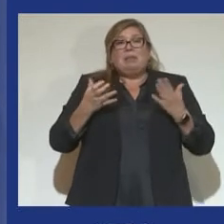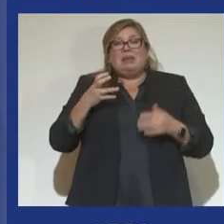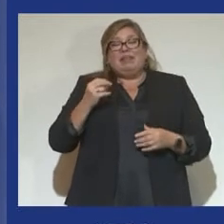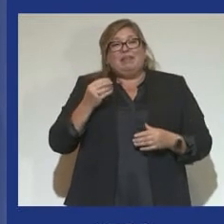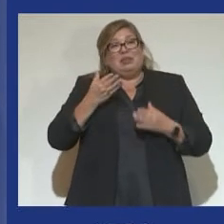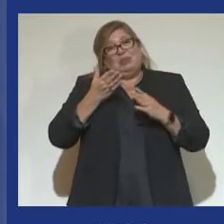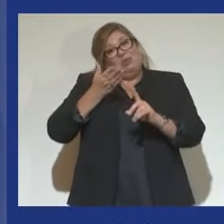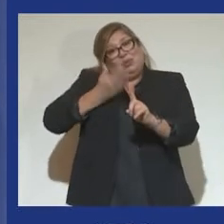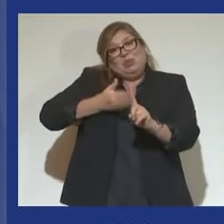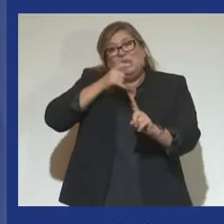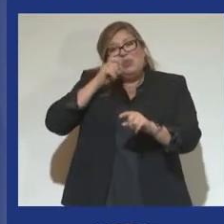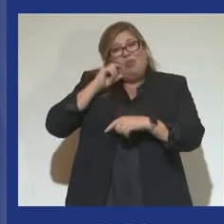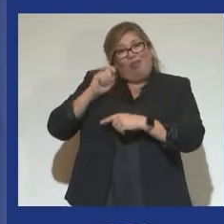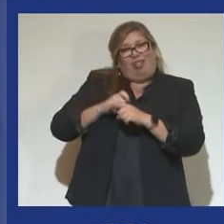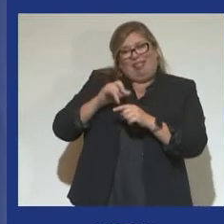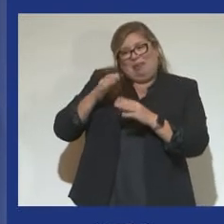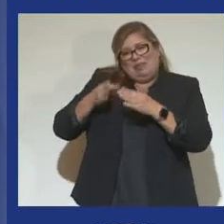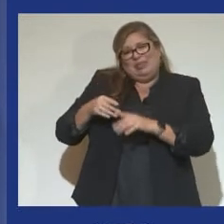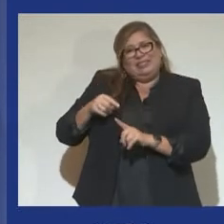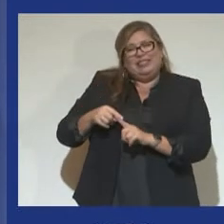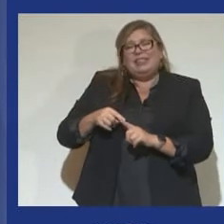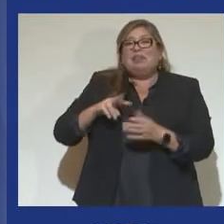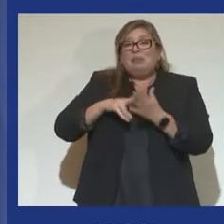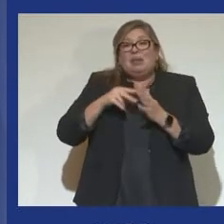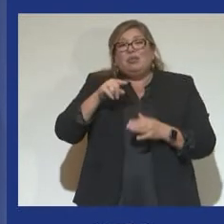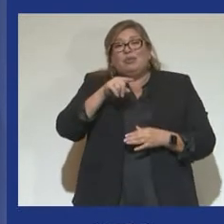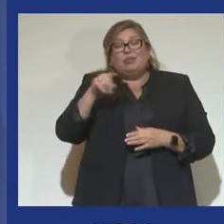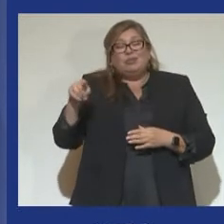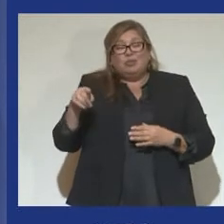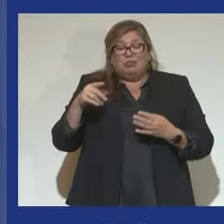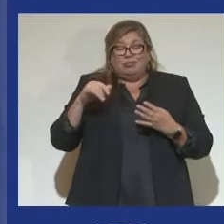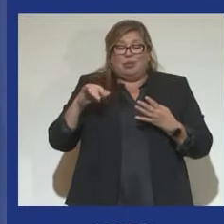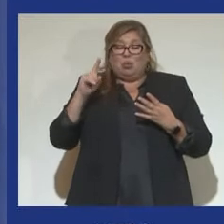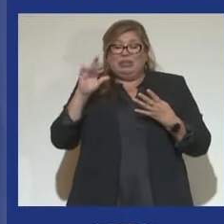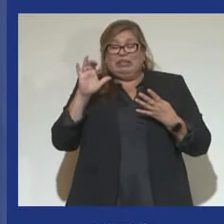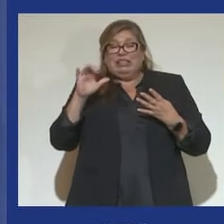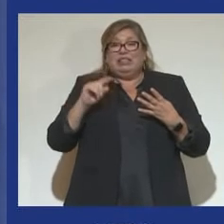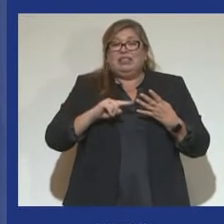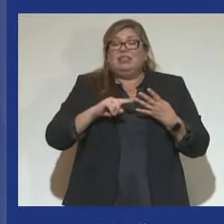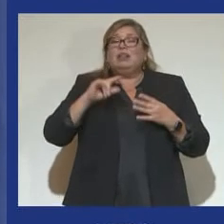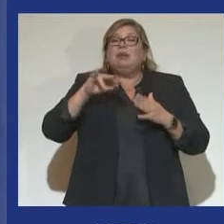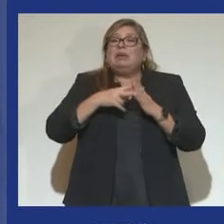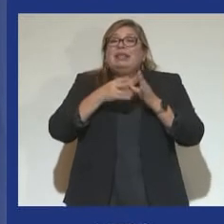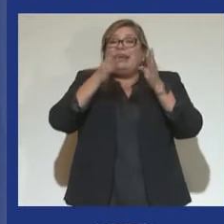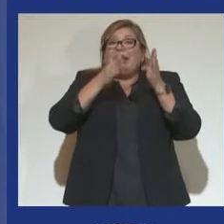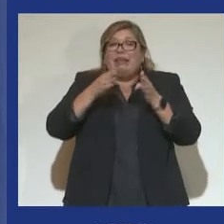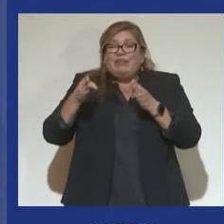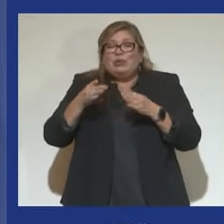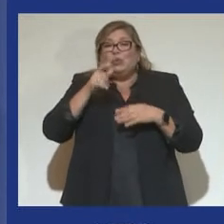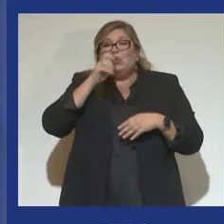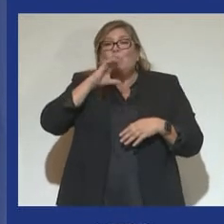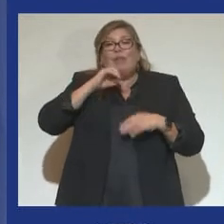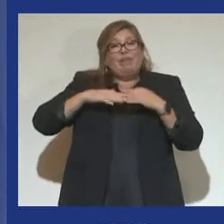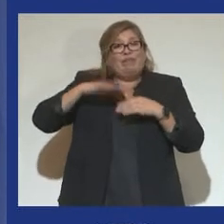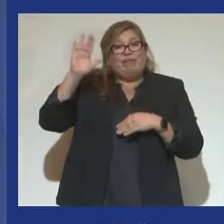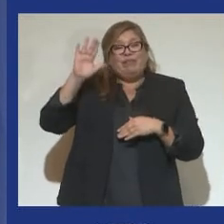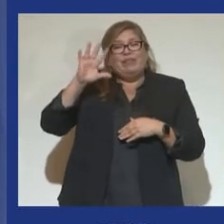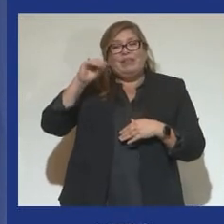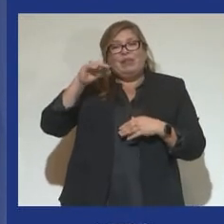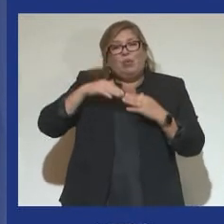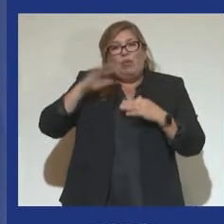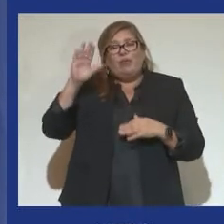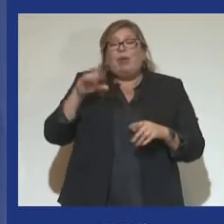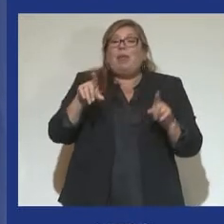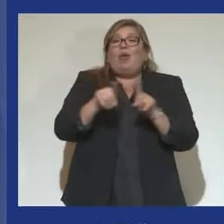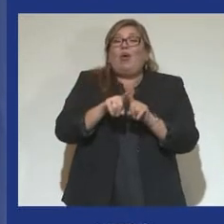tal vez tú buscarla en este sector la fase 1 ce son individuos de 15 años o más pero